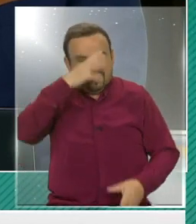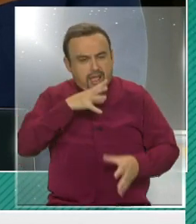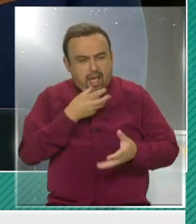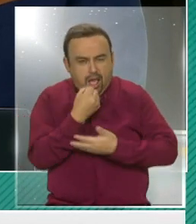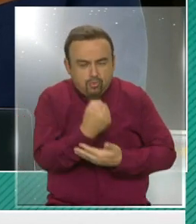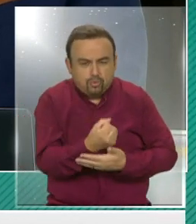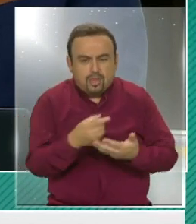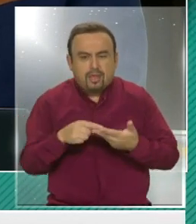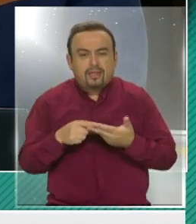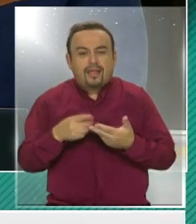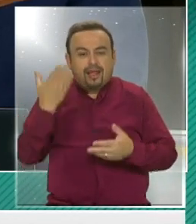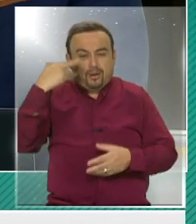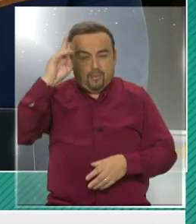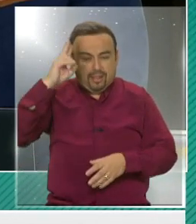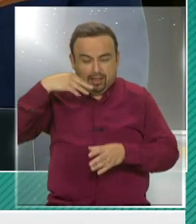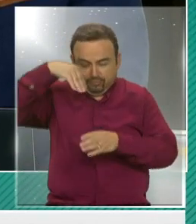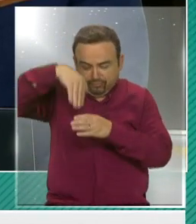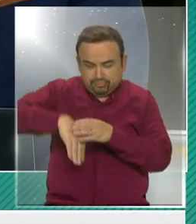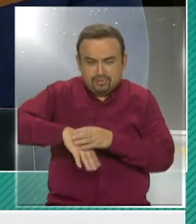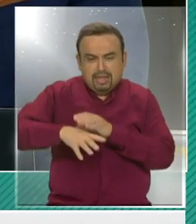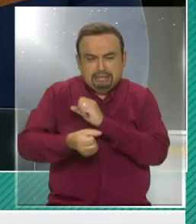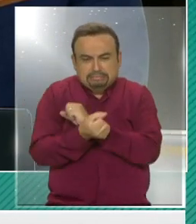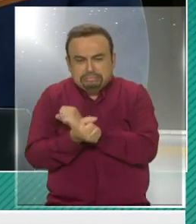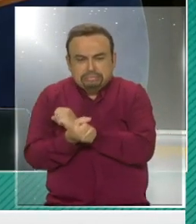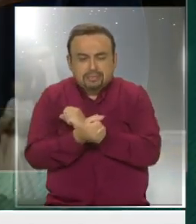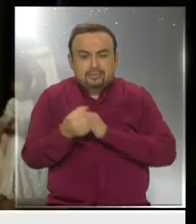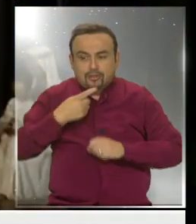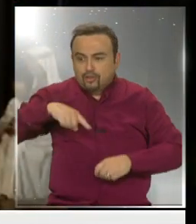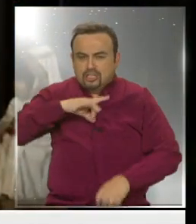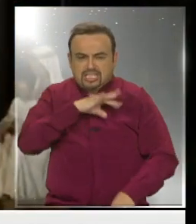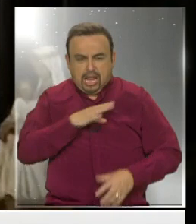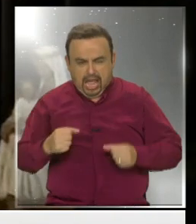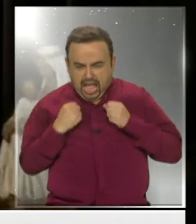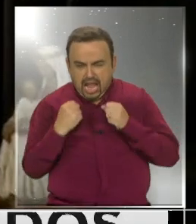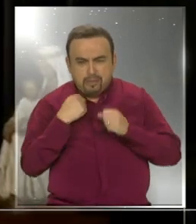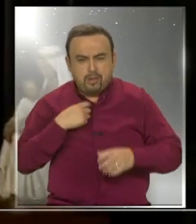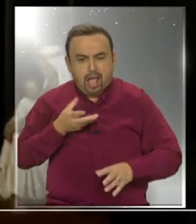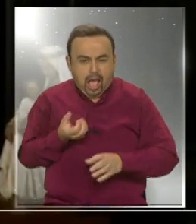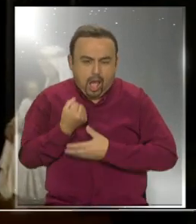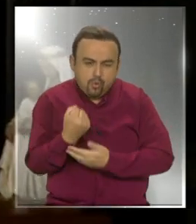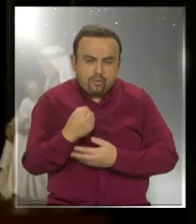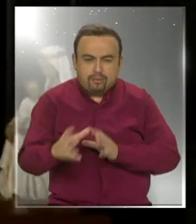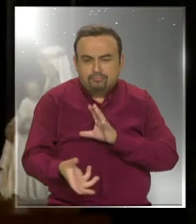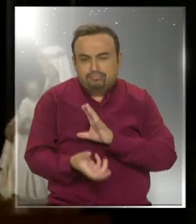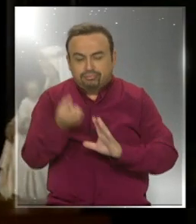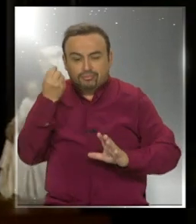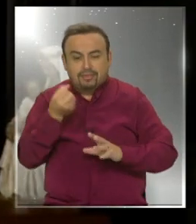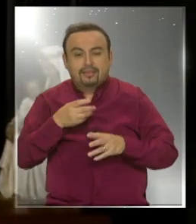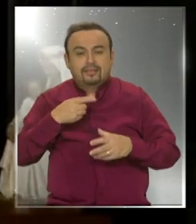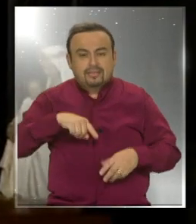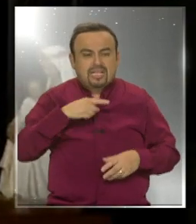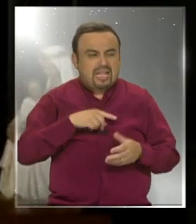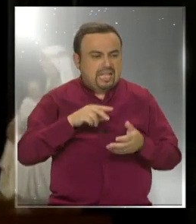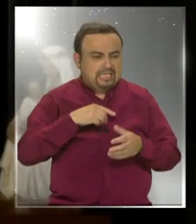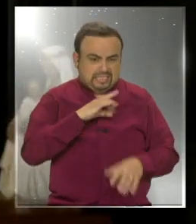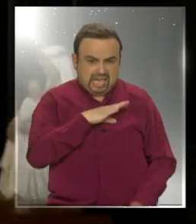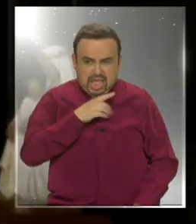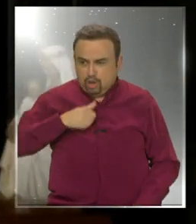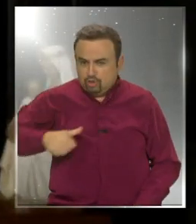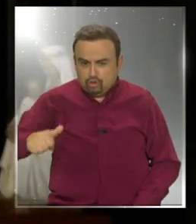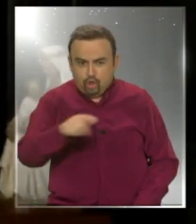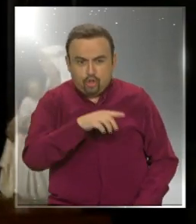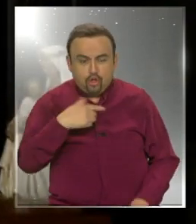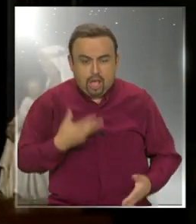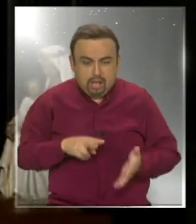rescatar las personas después de un terremoto los los chilenos somos somos buenos para responder en periodos de crisis y en este momento